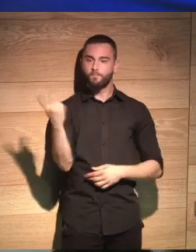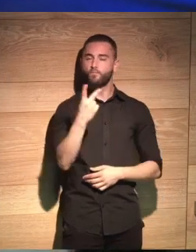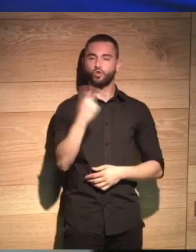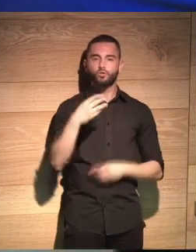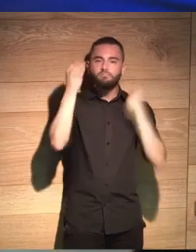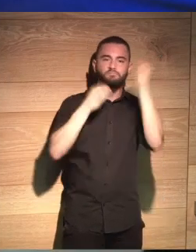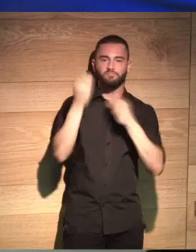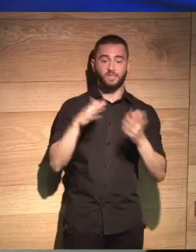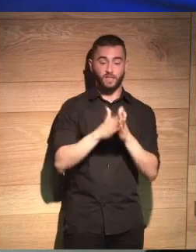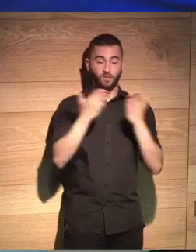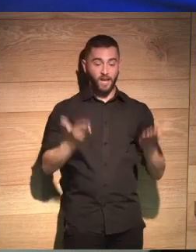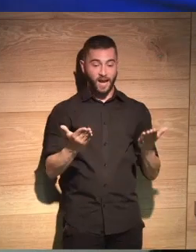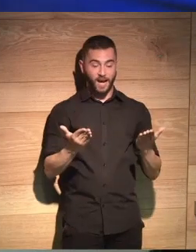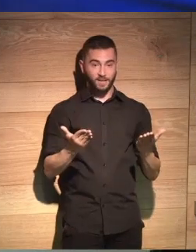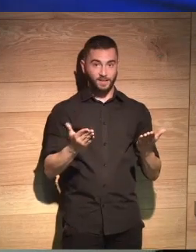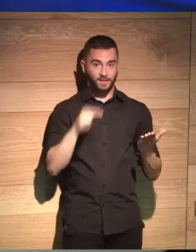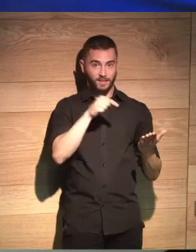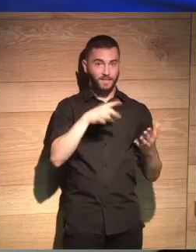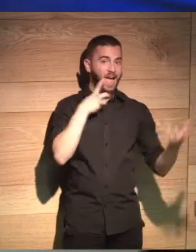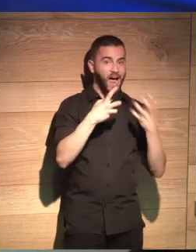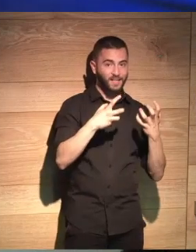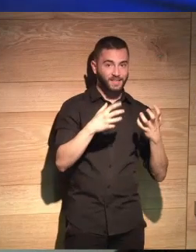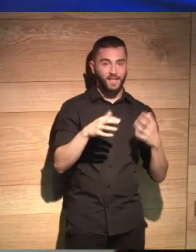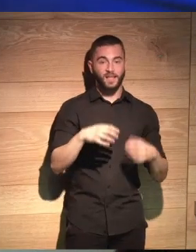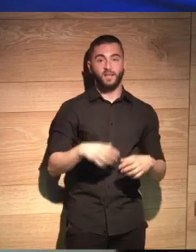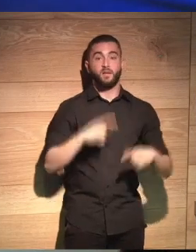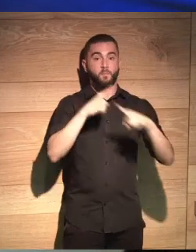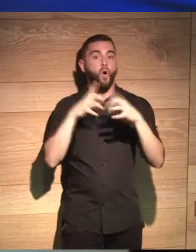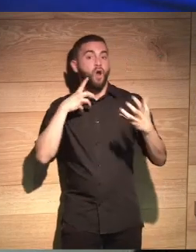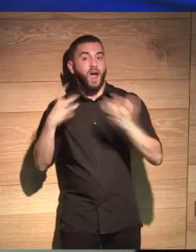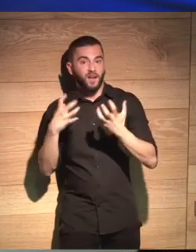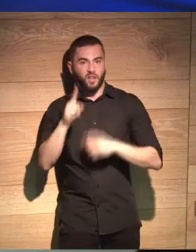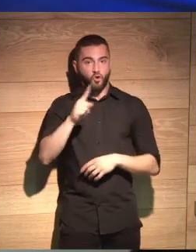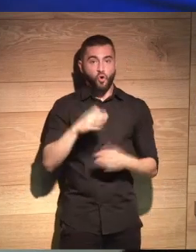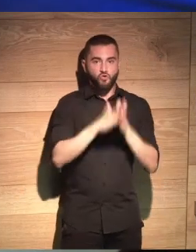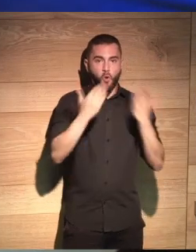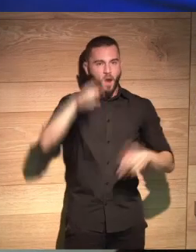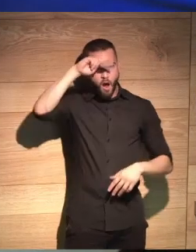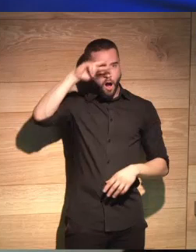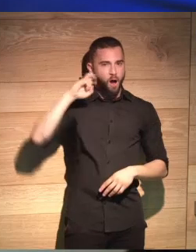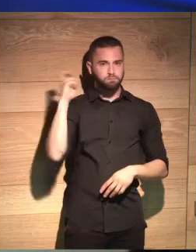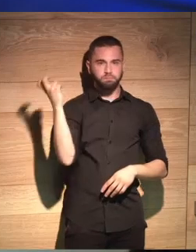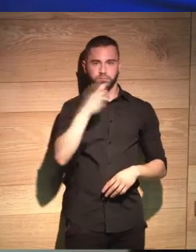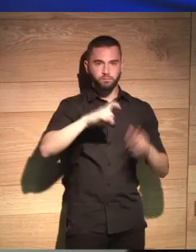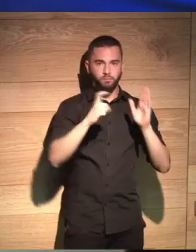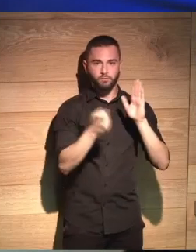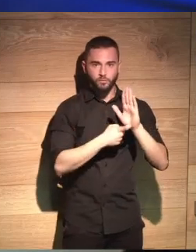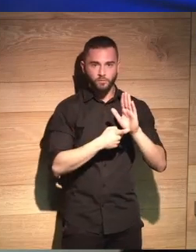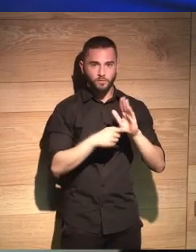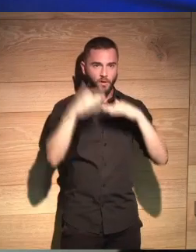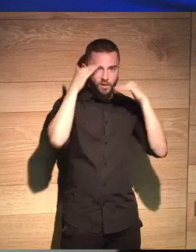novela no hay arte por el arte, ¿no? Es una novela que se ocupa de todo y no se dedica a hacer arte sobre el